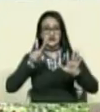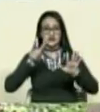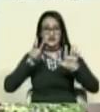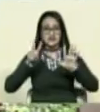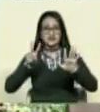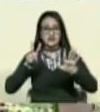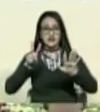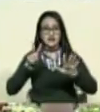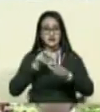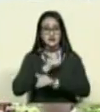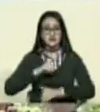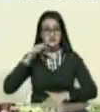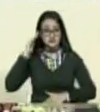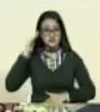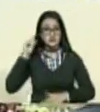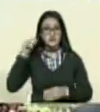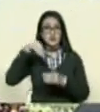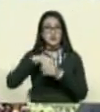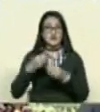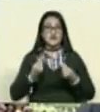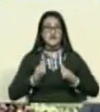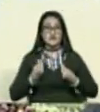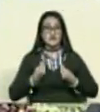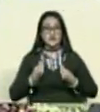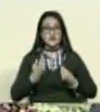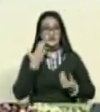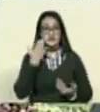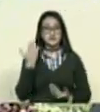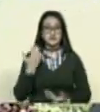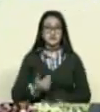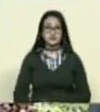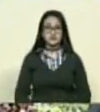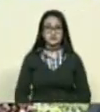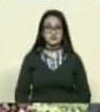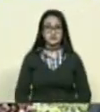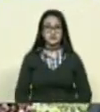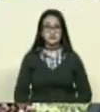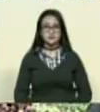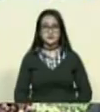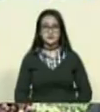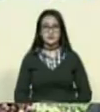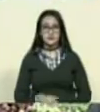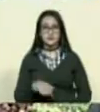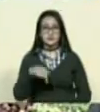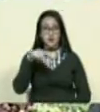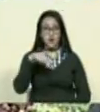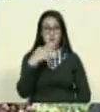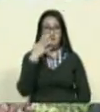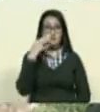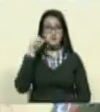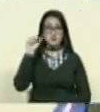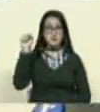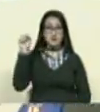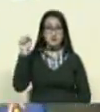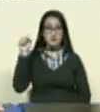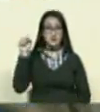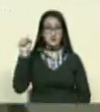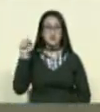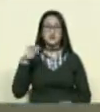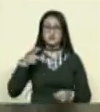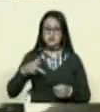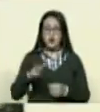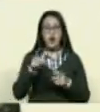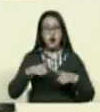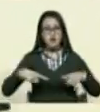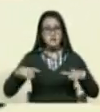477 cadetes hacen vida en esta alma mater, y el día de hoy el jefe de Estado venezolano justamente va a inaugurar